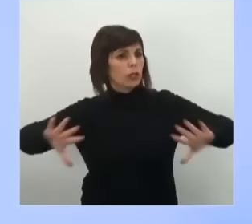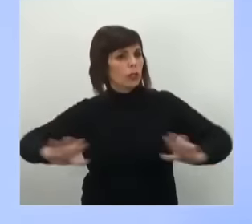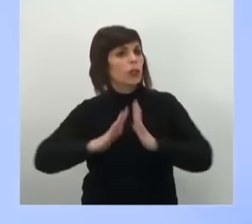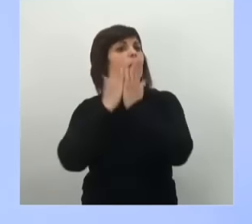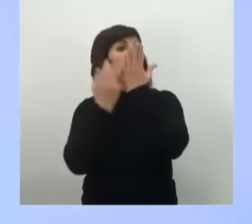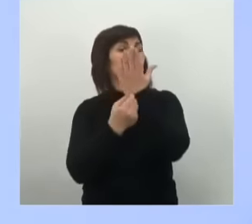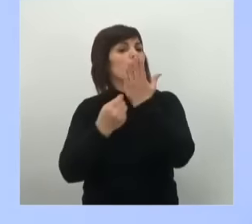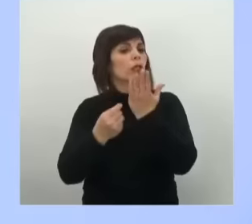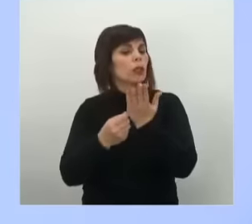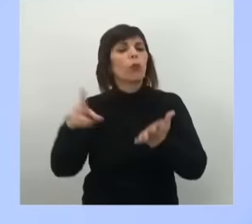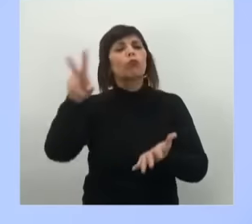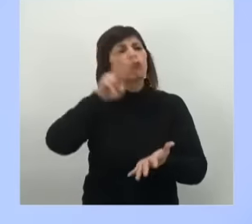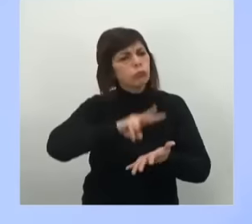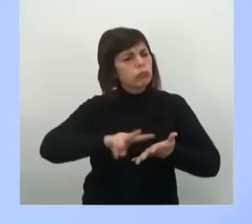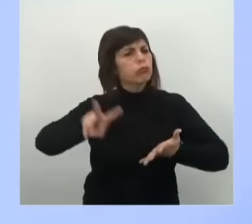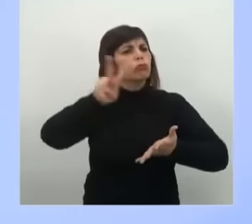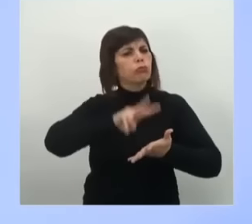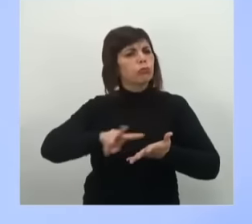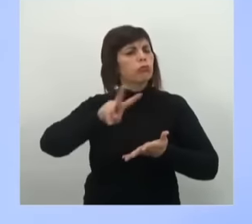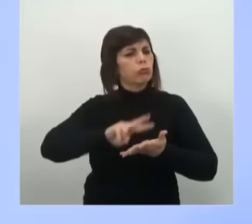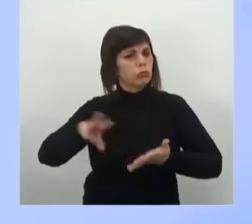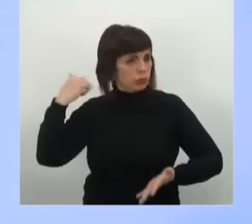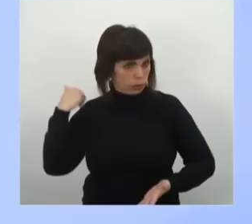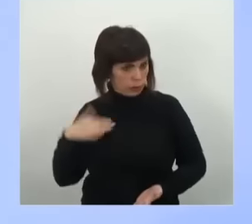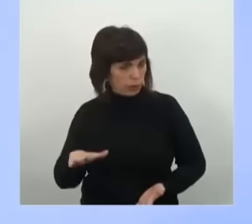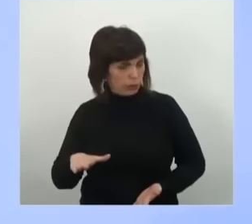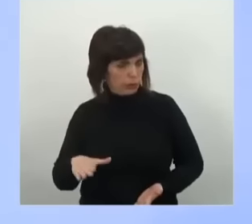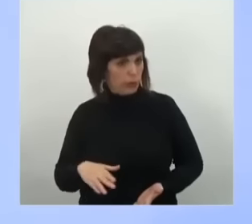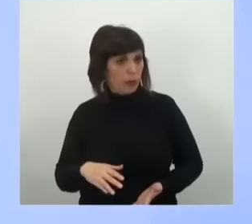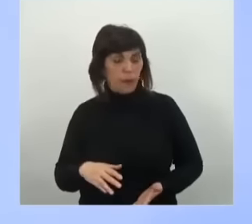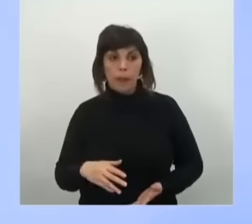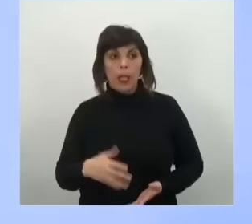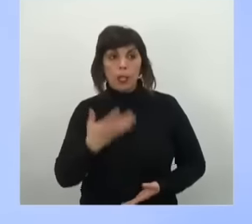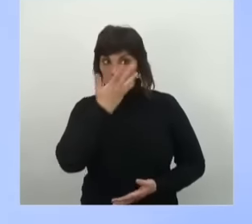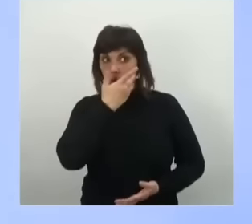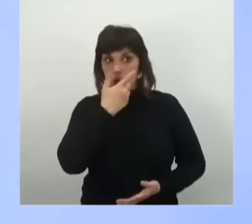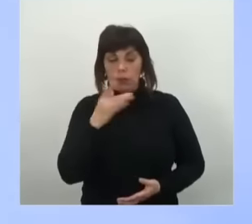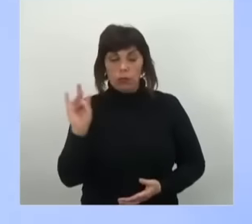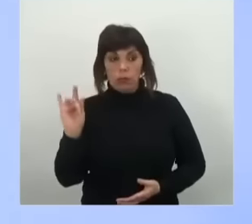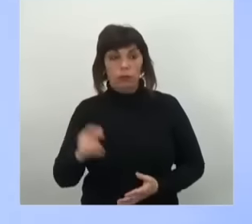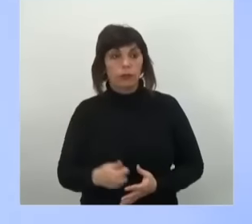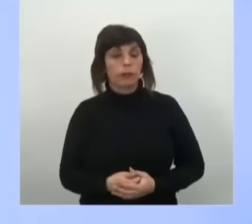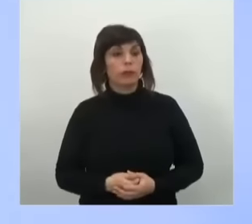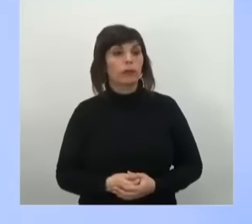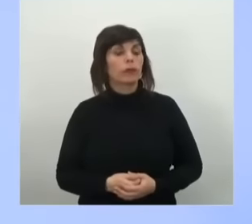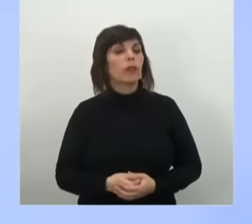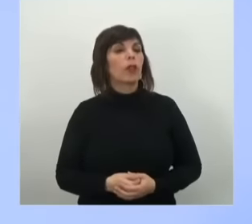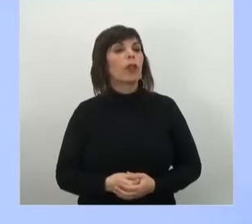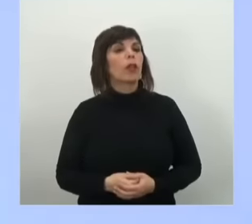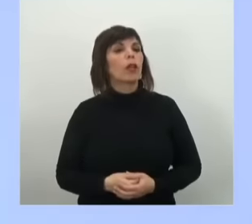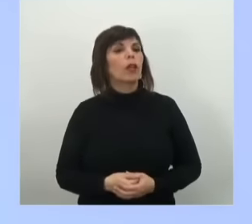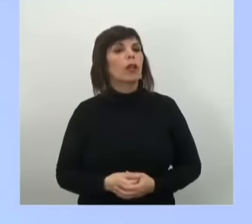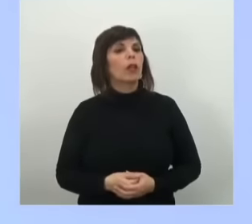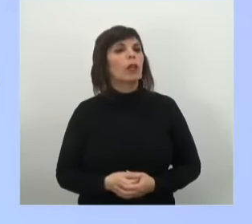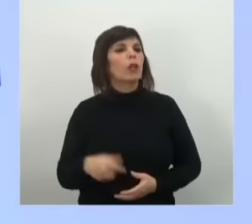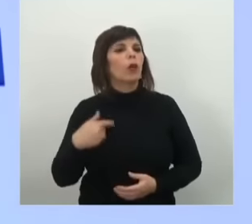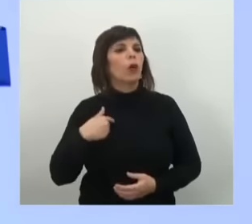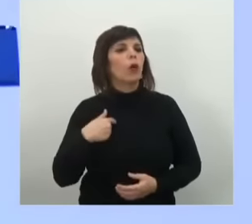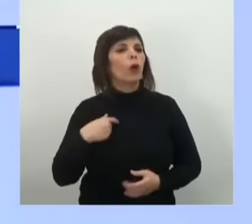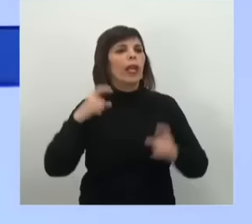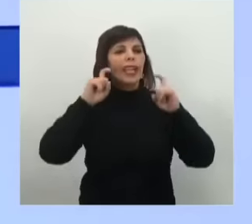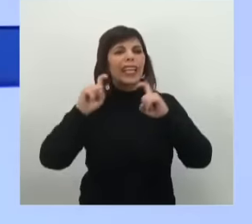las escrituras ustedes la habrán leído muchísimas Y muchísimas veces y es muy conocida para muchos pero hoy yo le voy a intentar